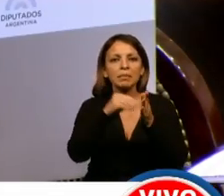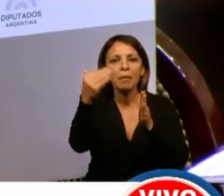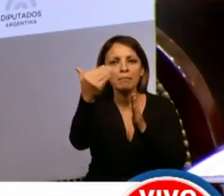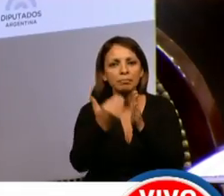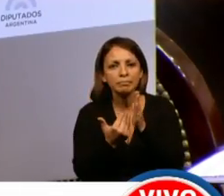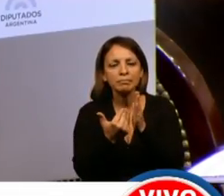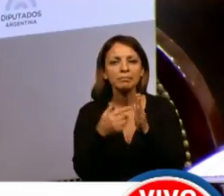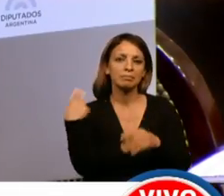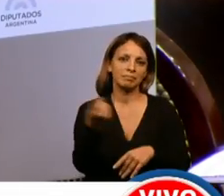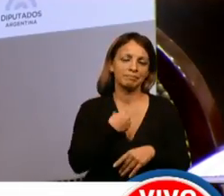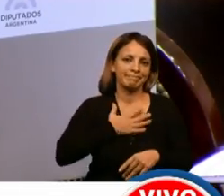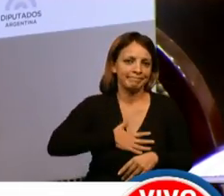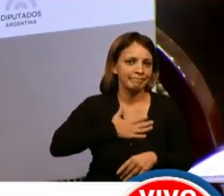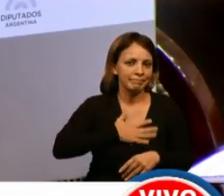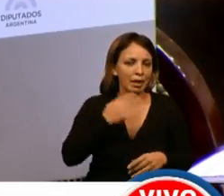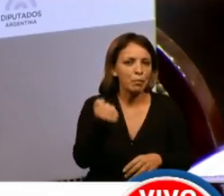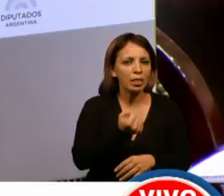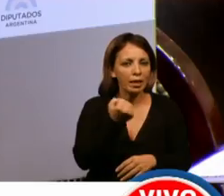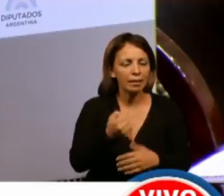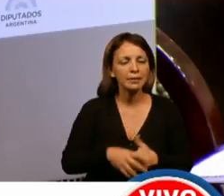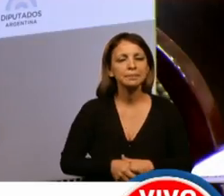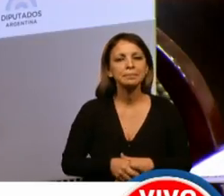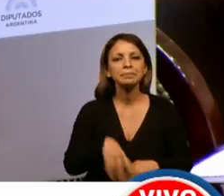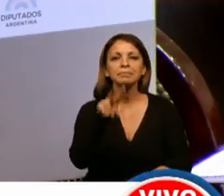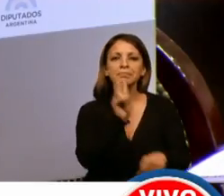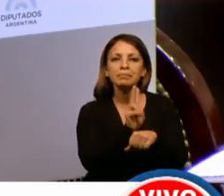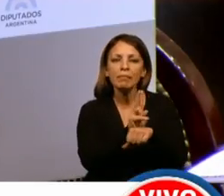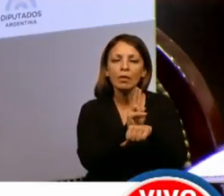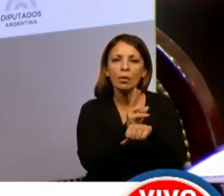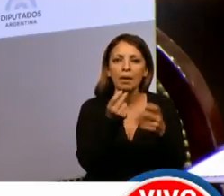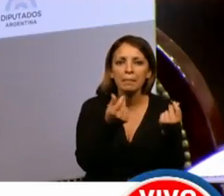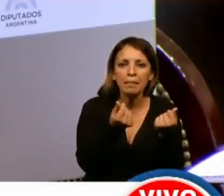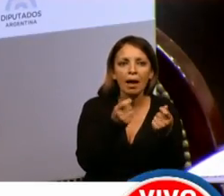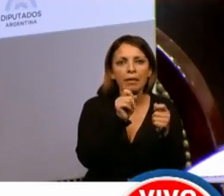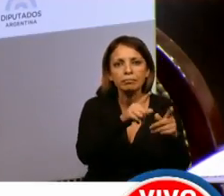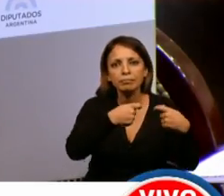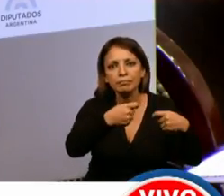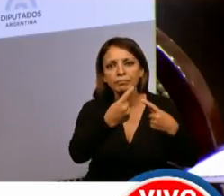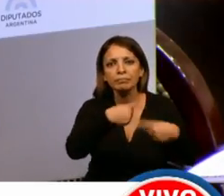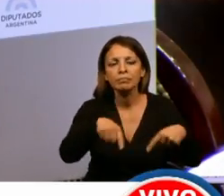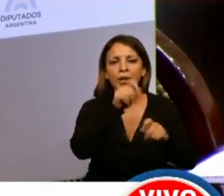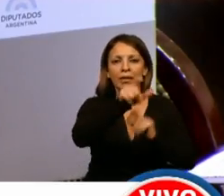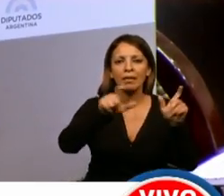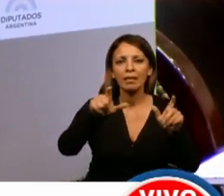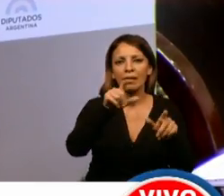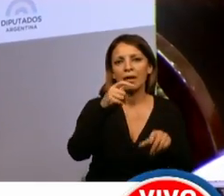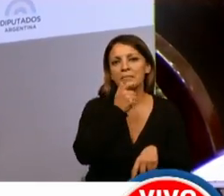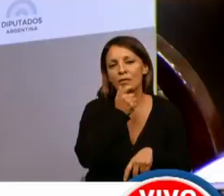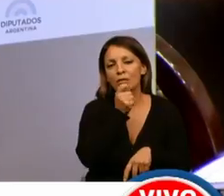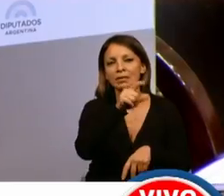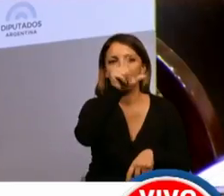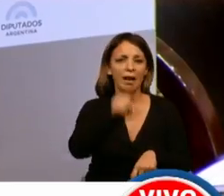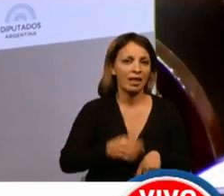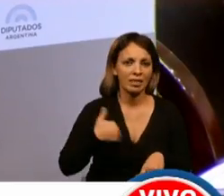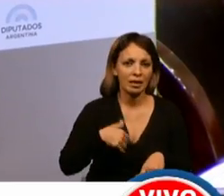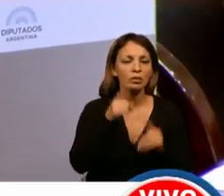nosotros creemos que es muy importante cuidar el bolsillo de cada uno de los mendocinos y los argentinos creemos que también vale la